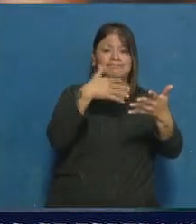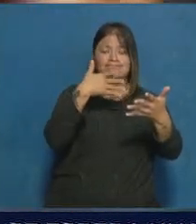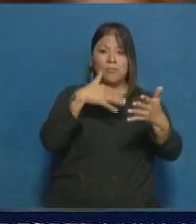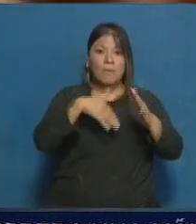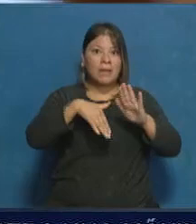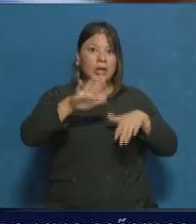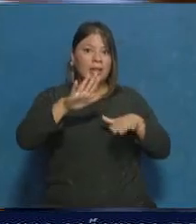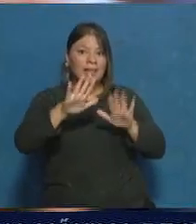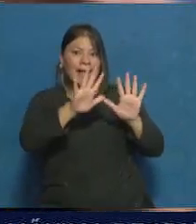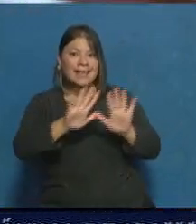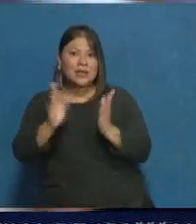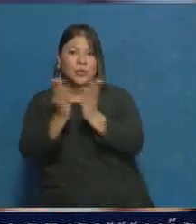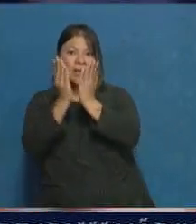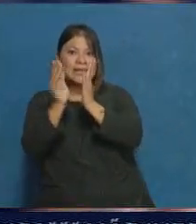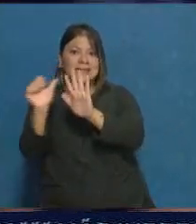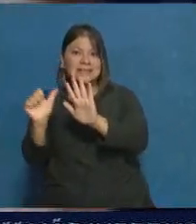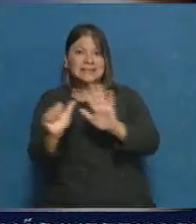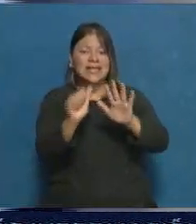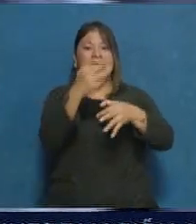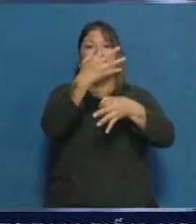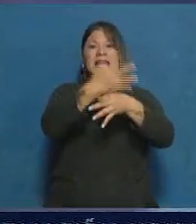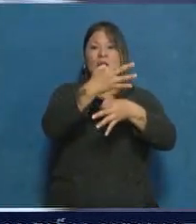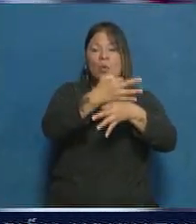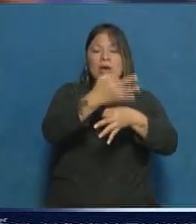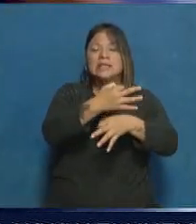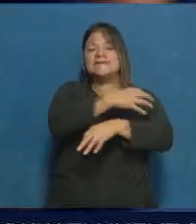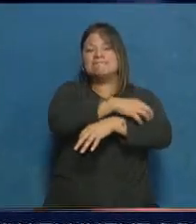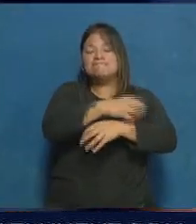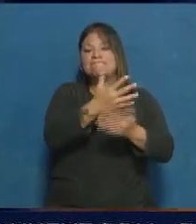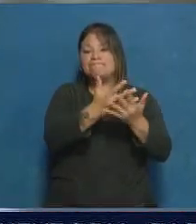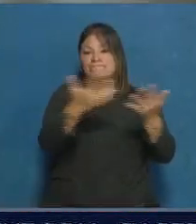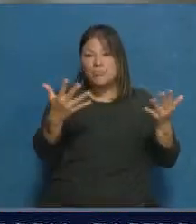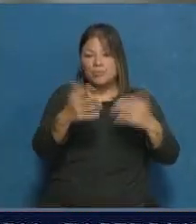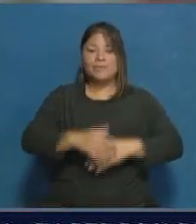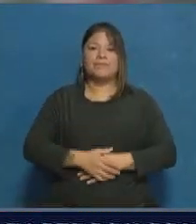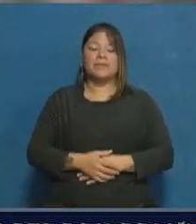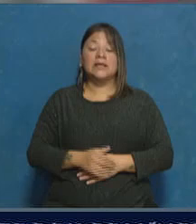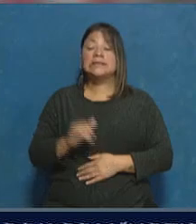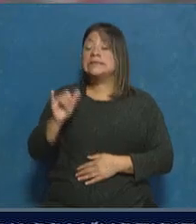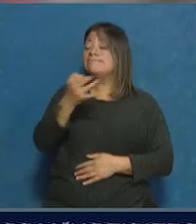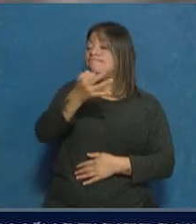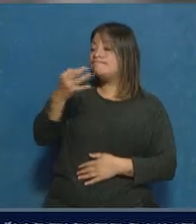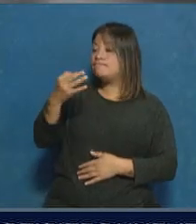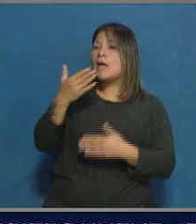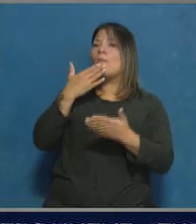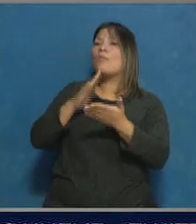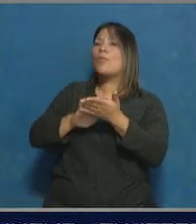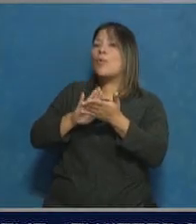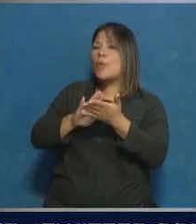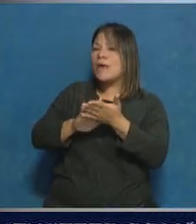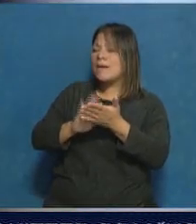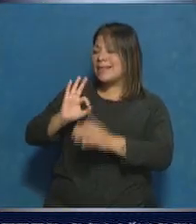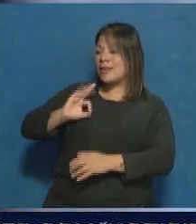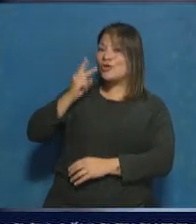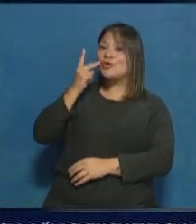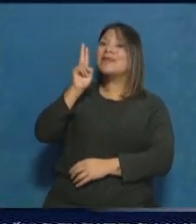cada 10 alumnos en escuelas en contexto de vulnerabilidad. Exactamente. Una prueba que se realizó en el 2019, la vez anterior